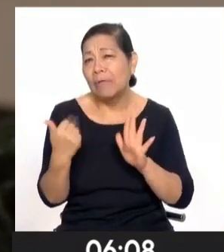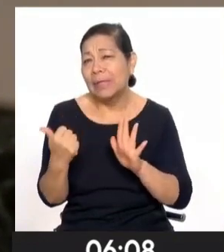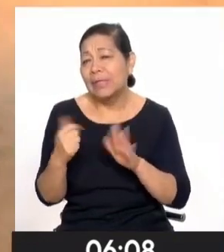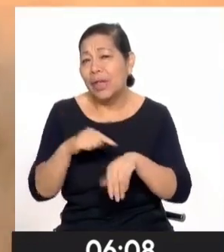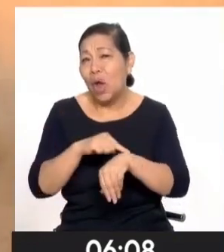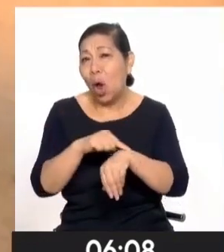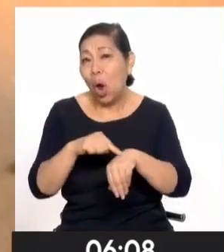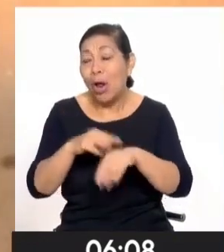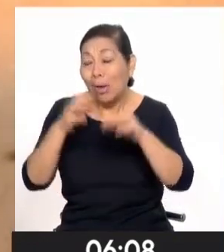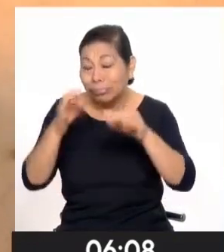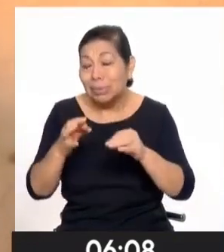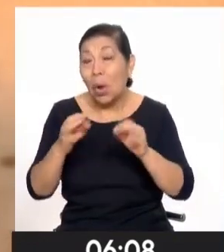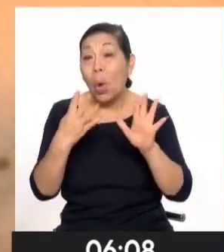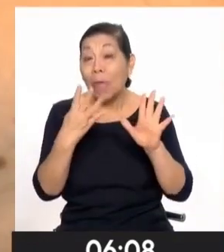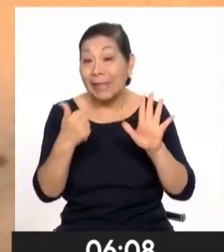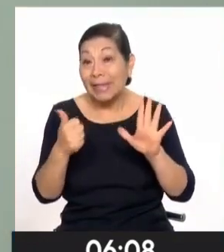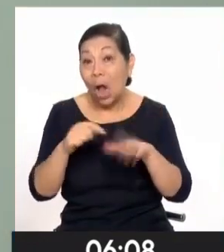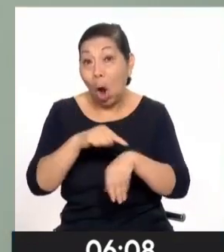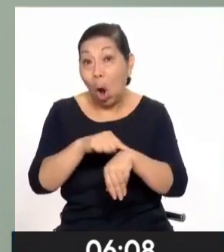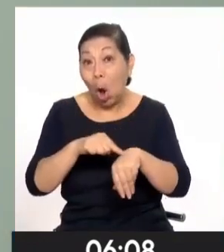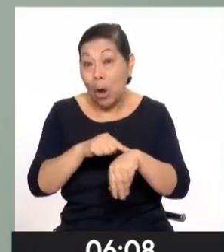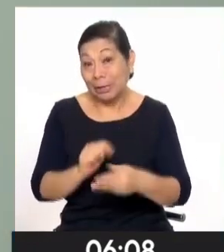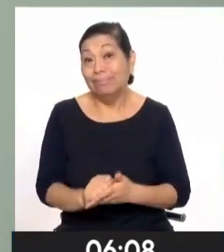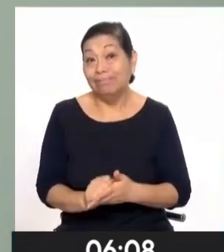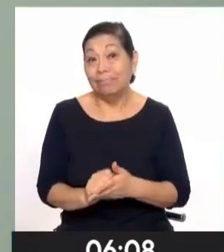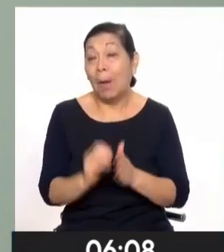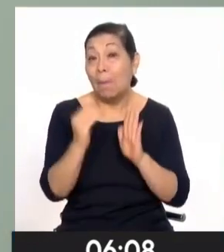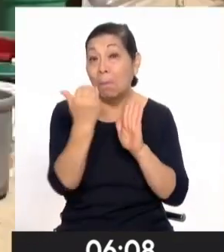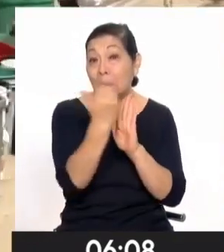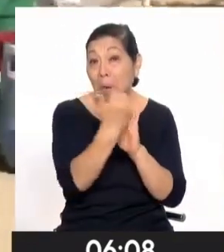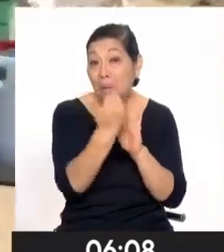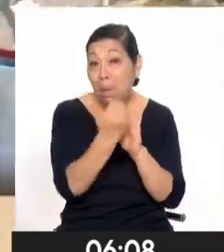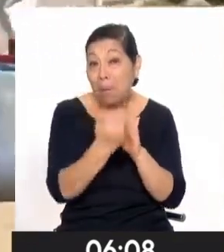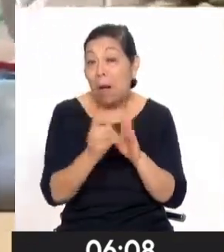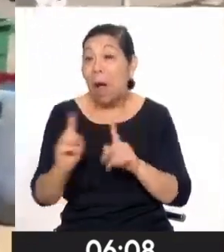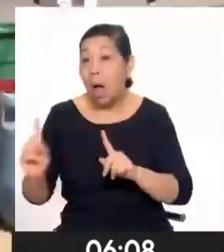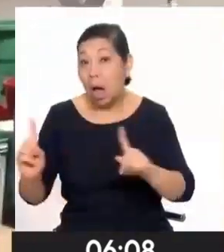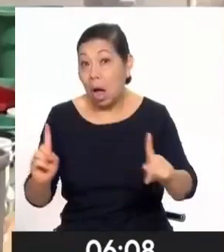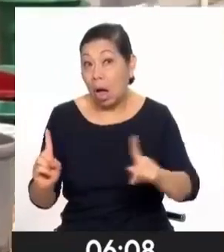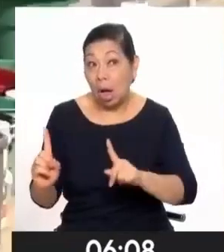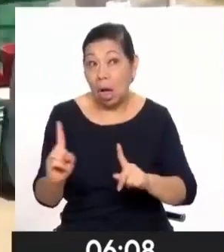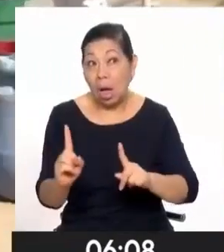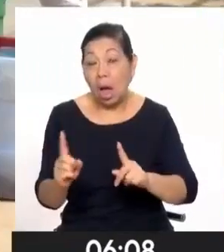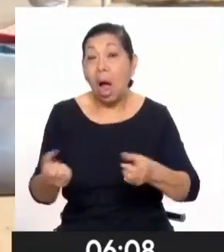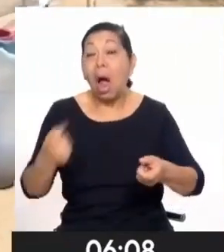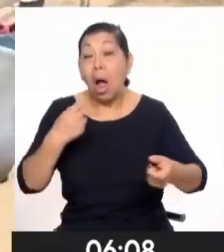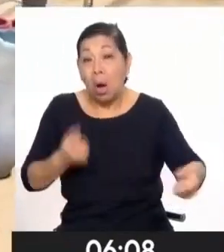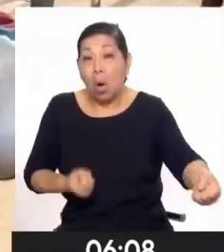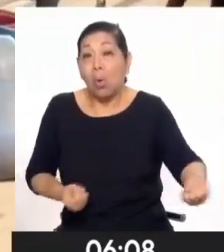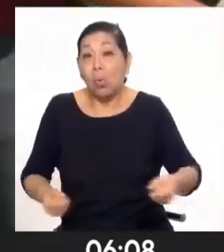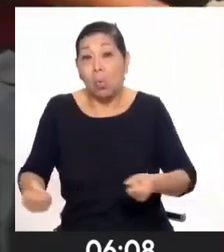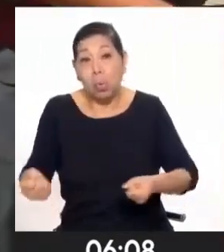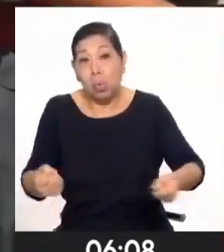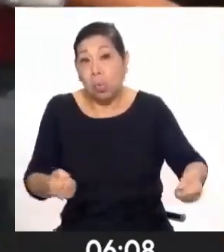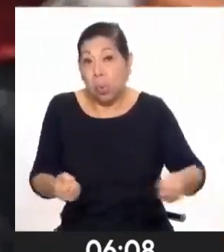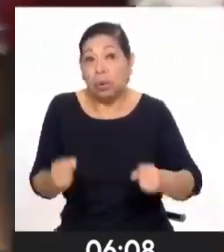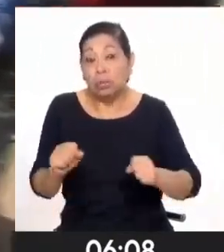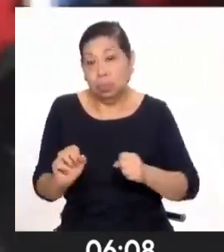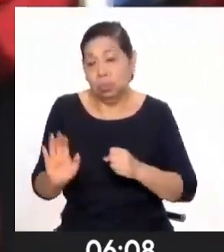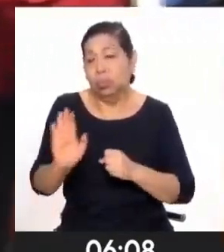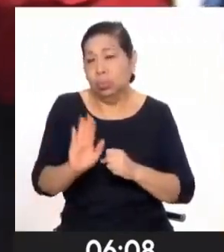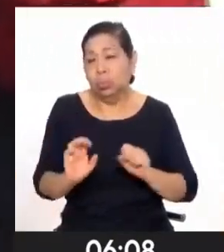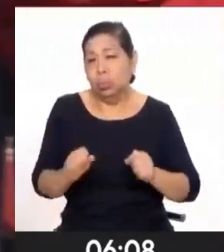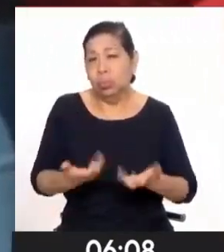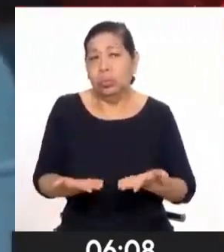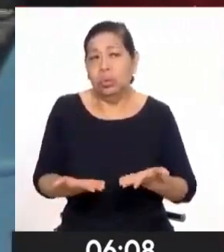horas sedapal informa que habilitará puntos de distribución de agua potable a través de camiones cisterna y garantizará el